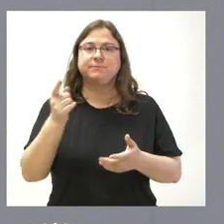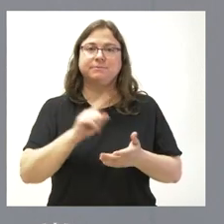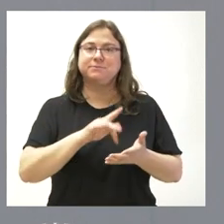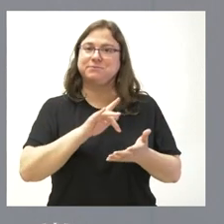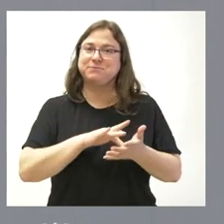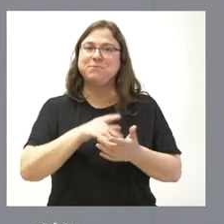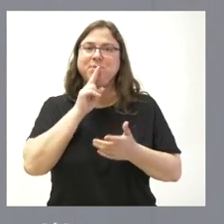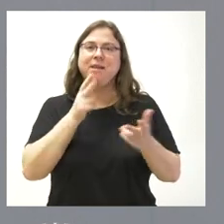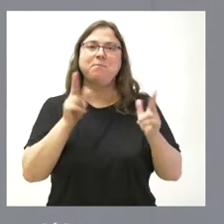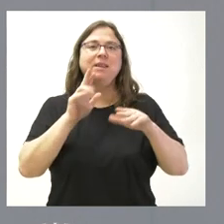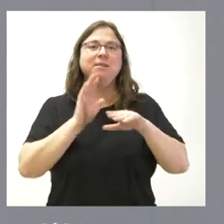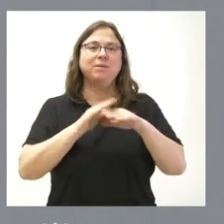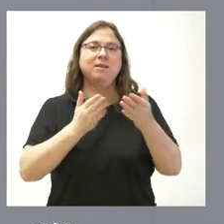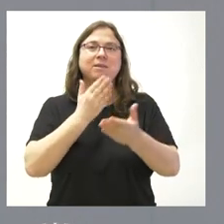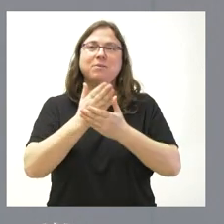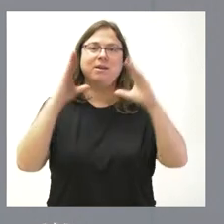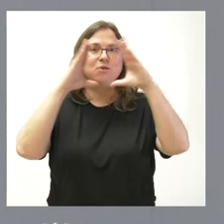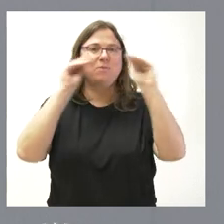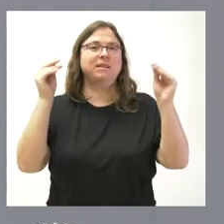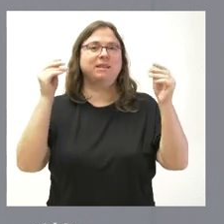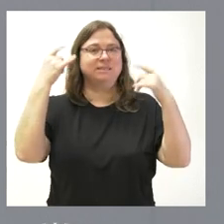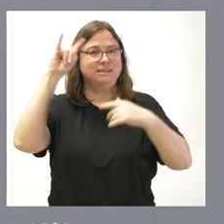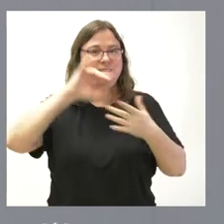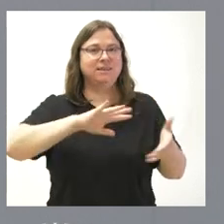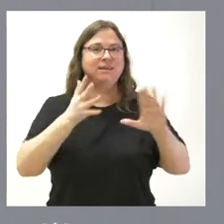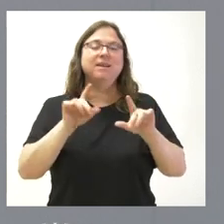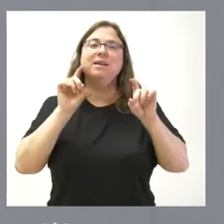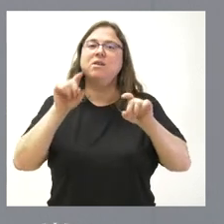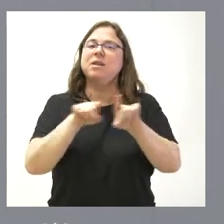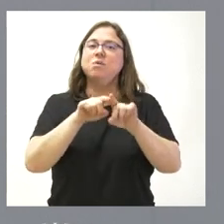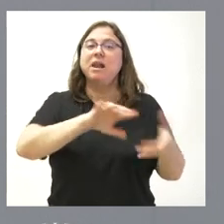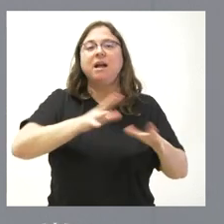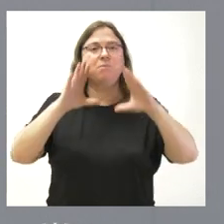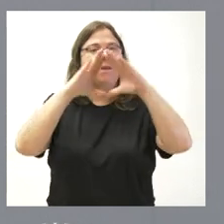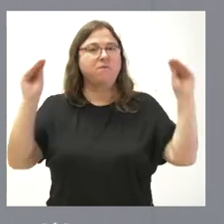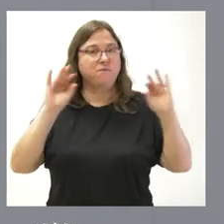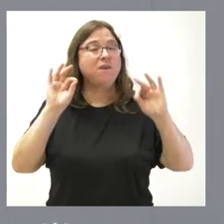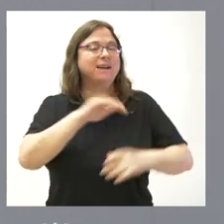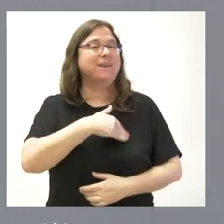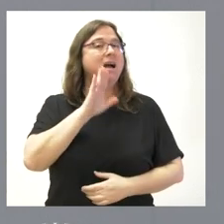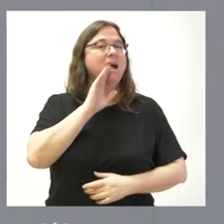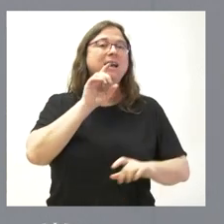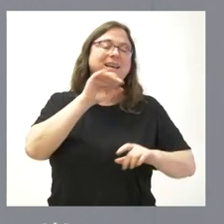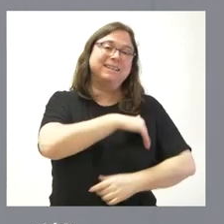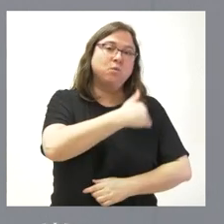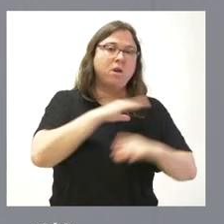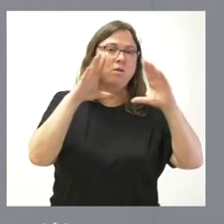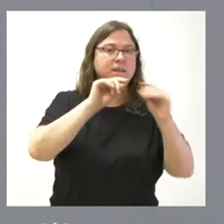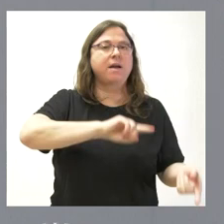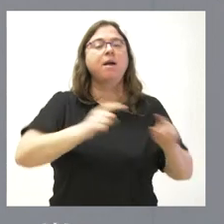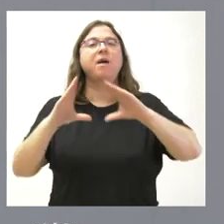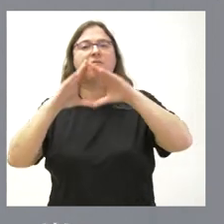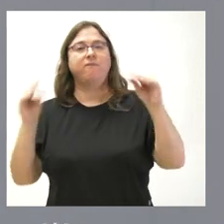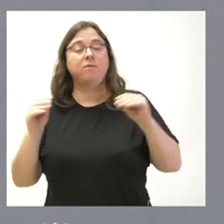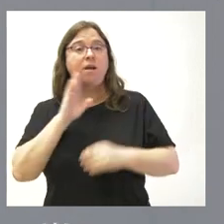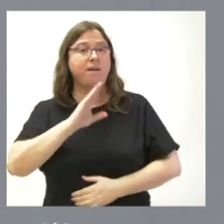verde a la propuesta de la Universidad de Salamanca para transformar dos escuelas universitarias en facultades en concreto la facultad de